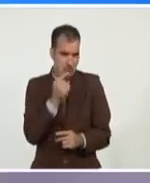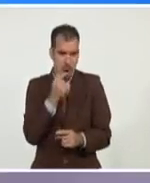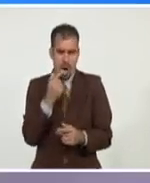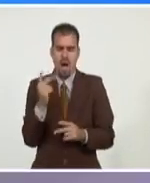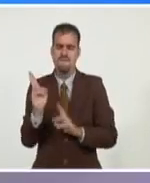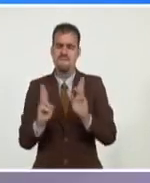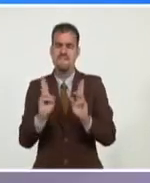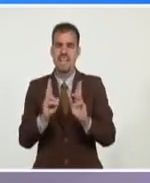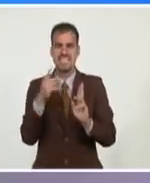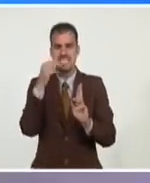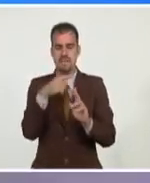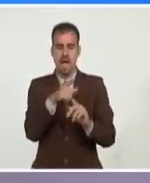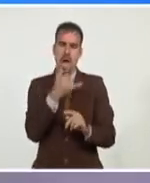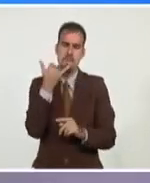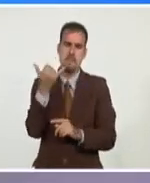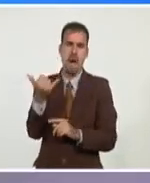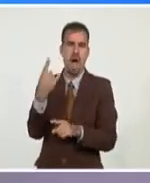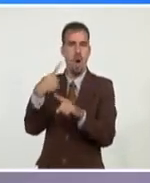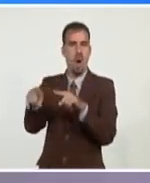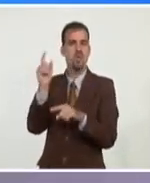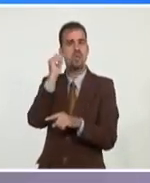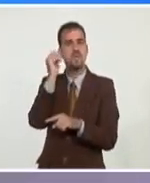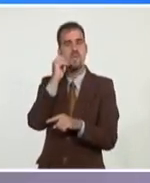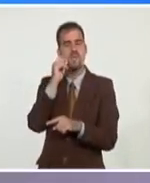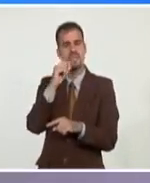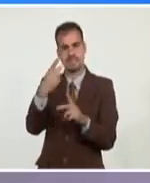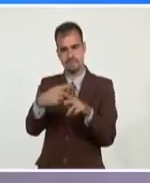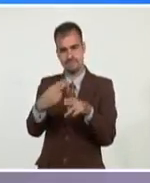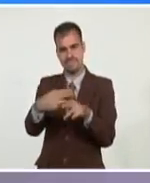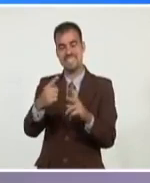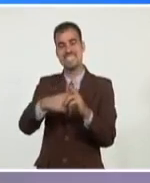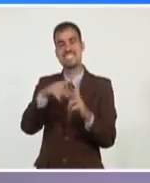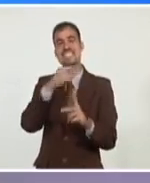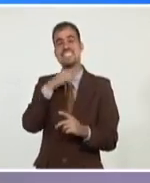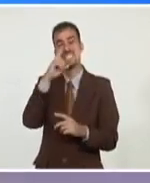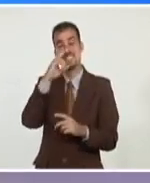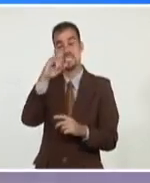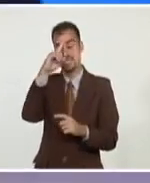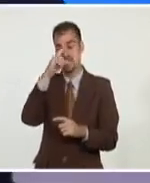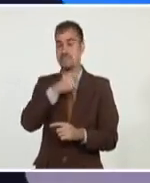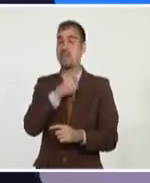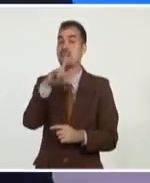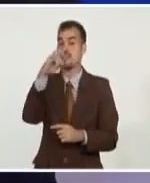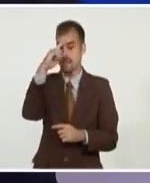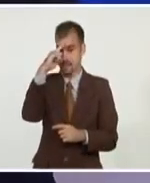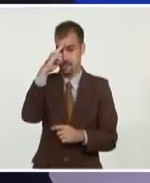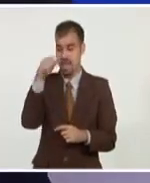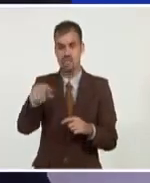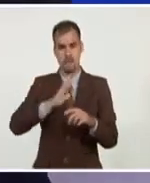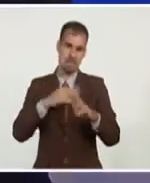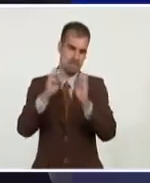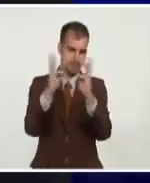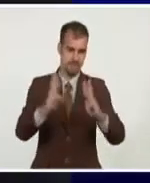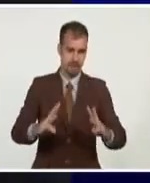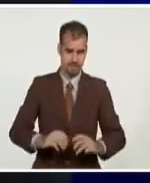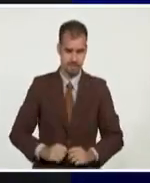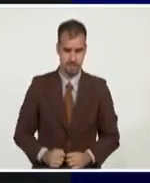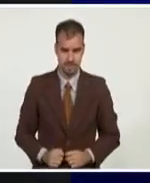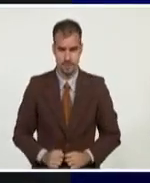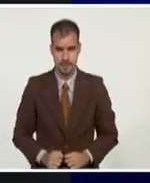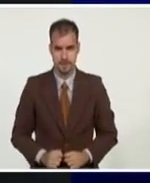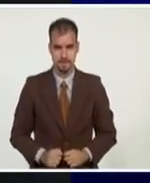la contrarrevolucionaria Yenicelis Borroto Vega. En redes sociales, aquí la tienen,